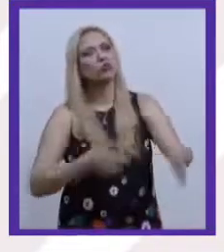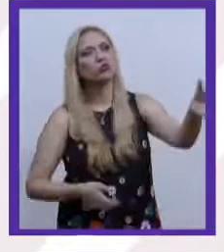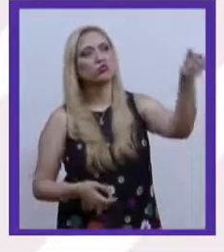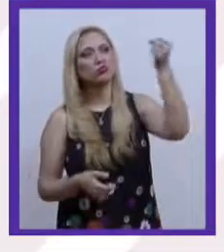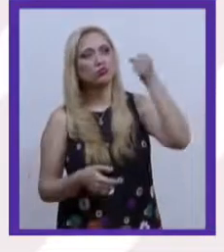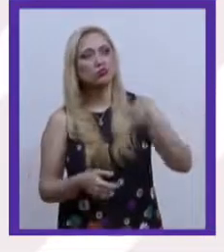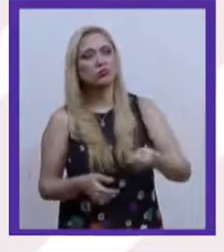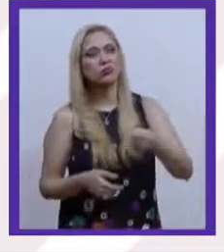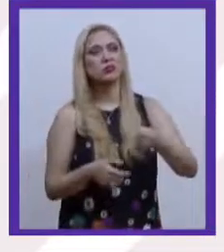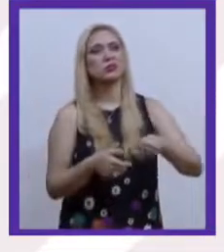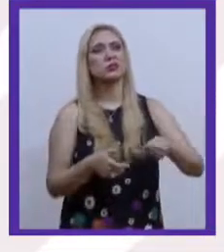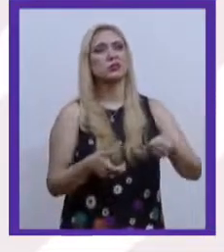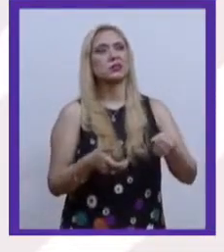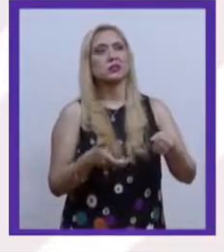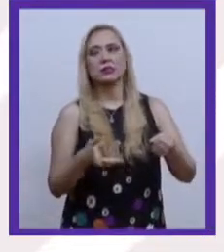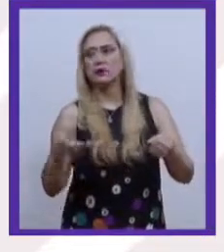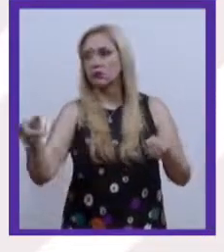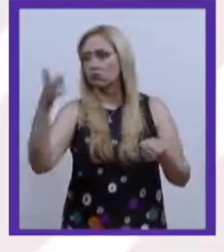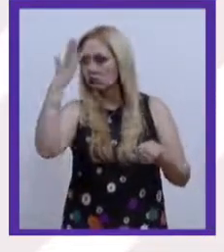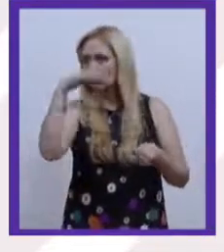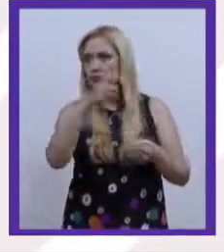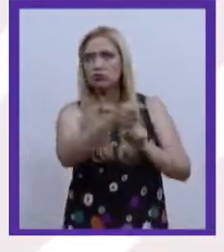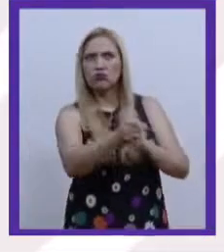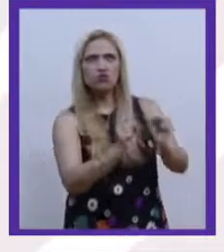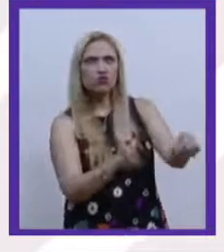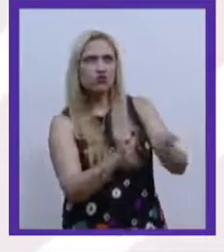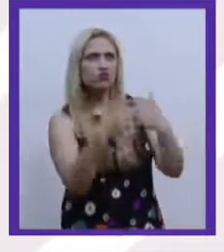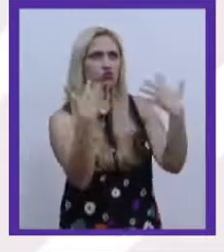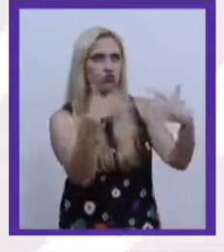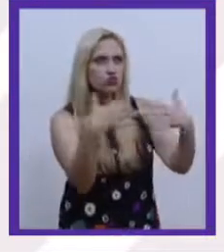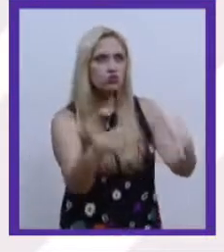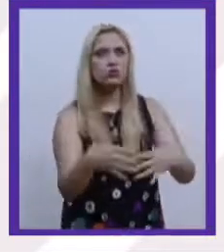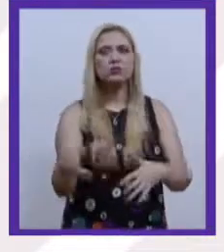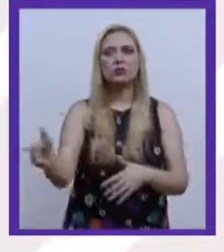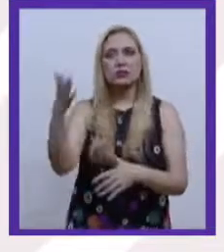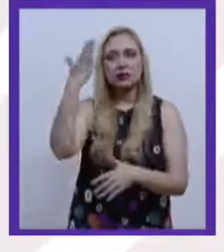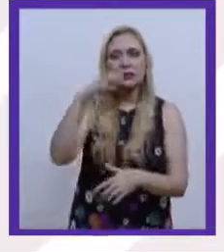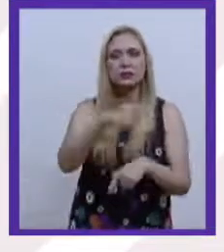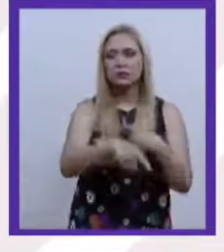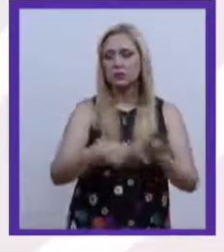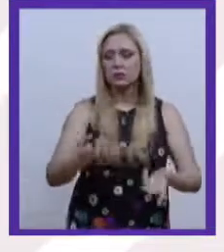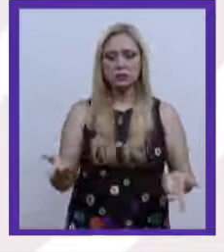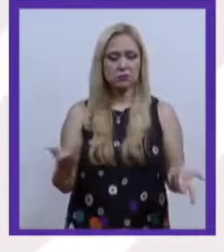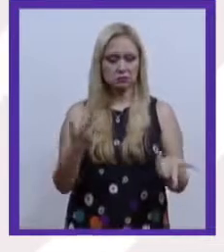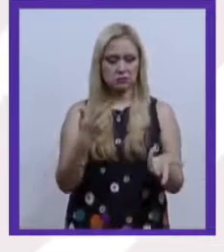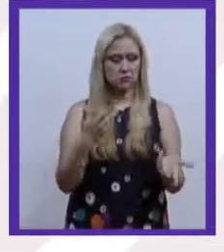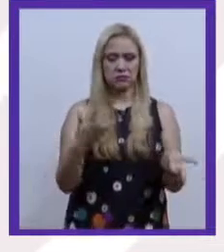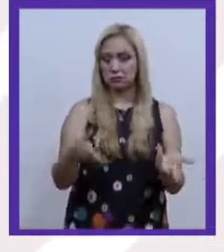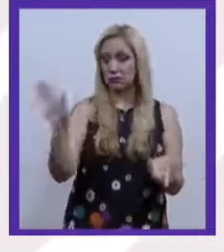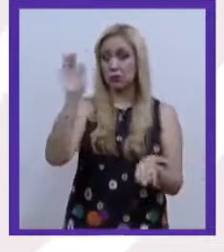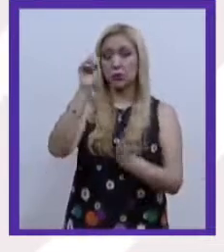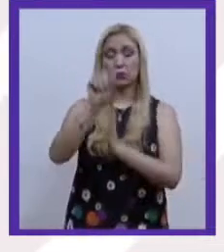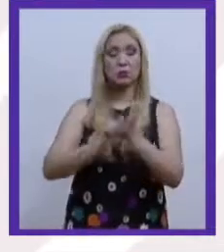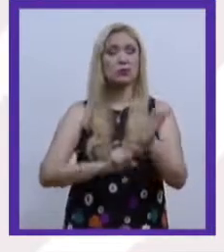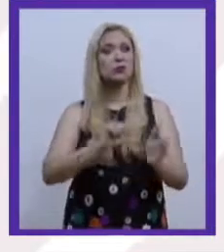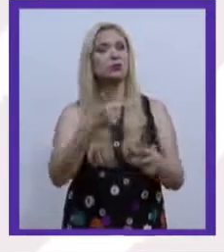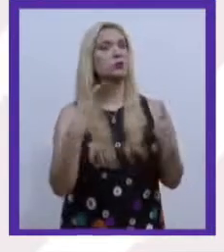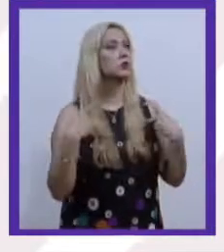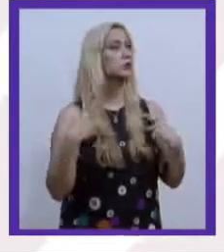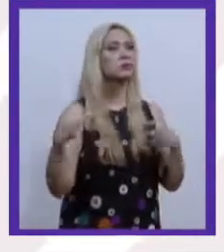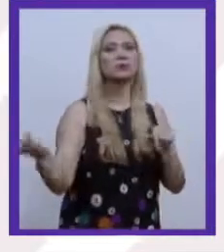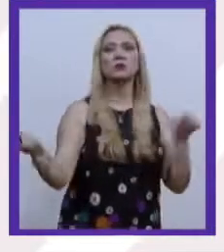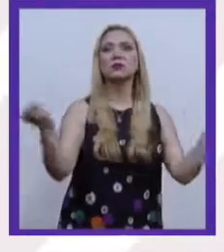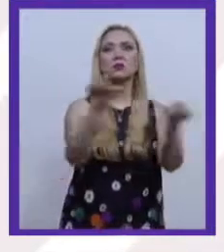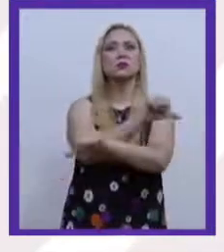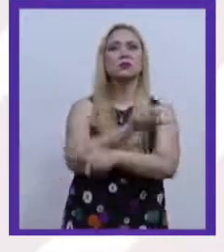el especialista en tal máquina o si es el especialista en tal proceso, yo me voy a quedar sin él un mes, aunque le pague la